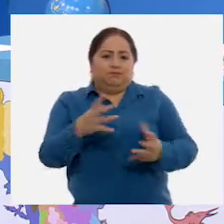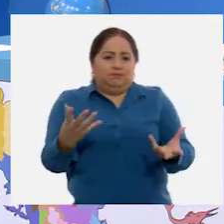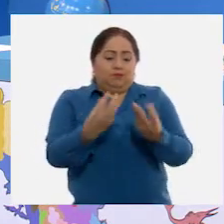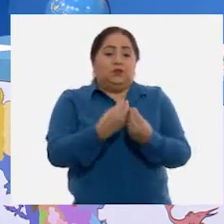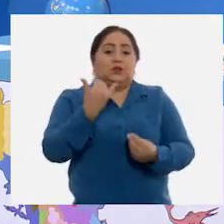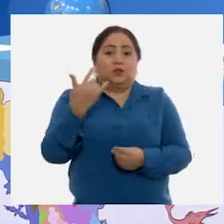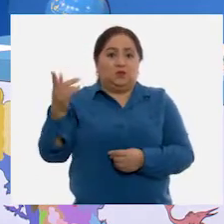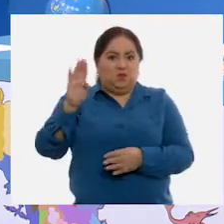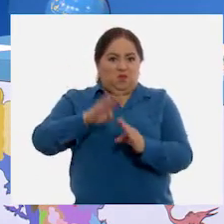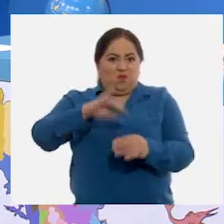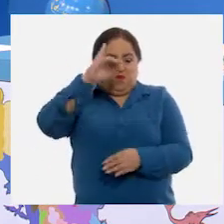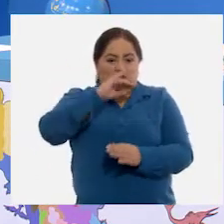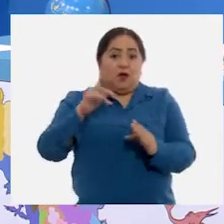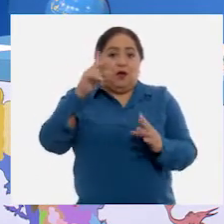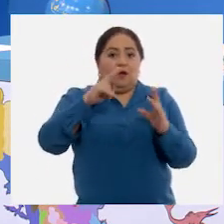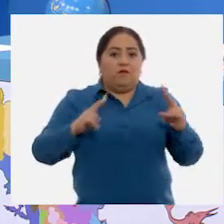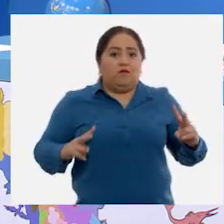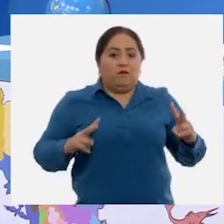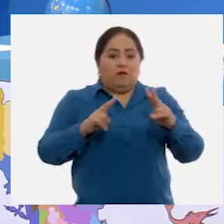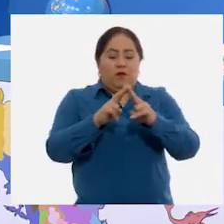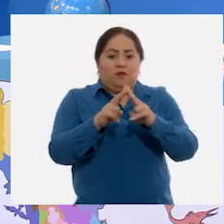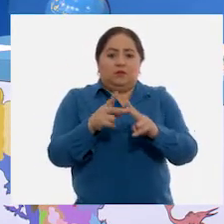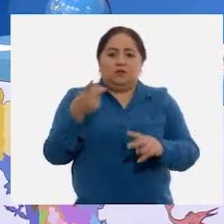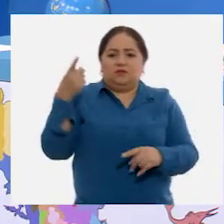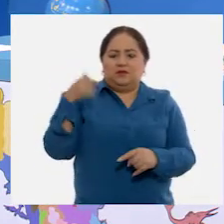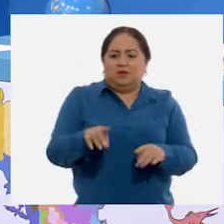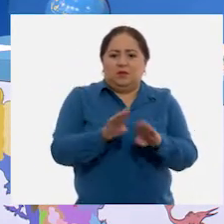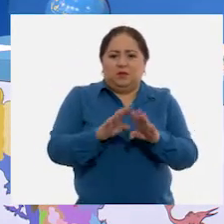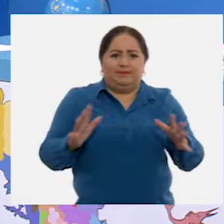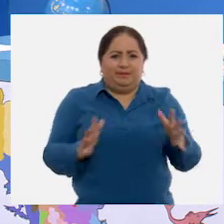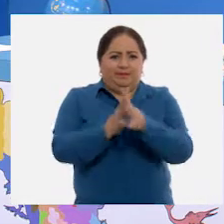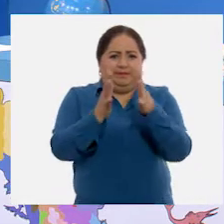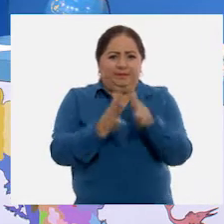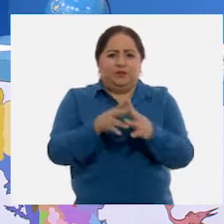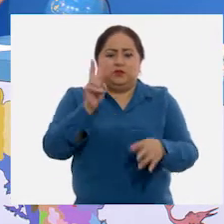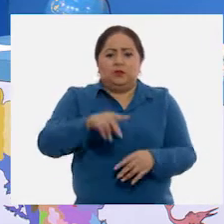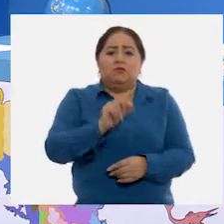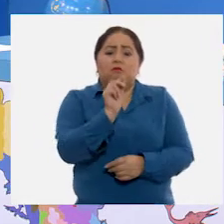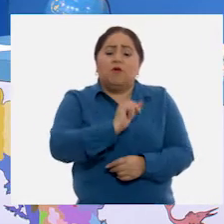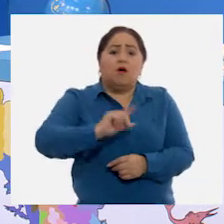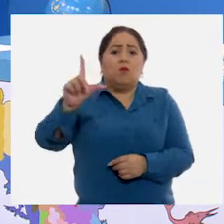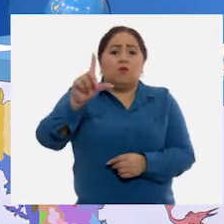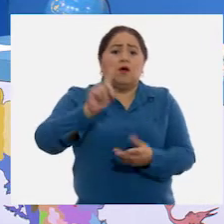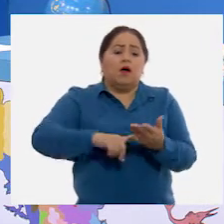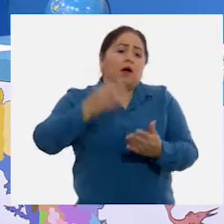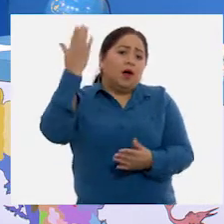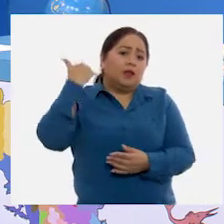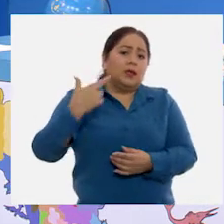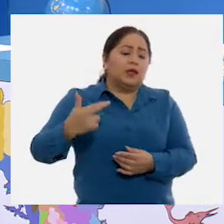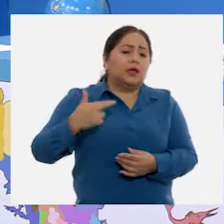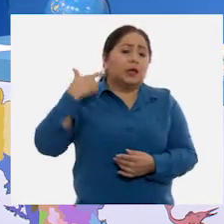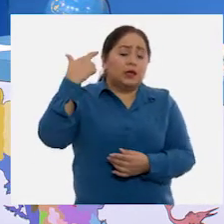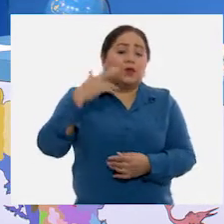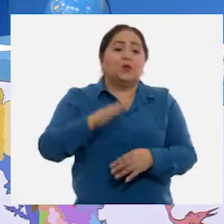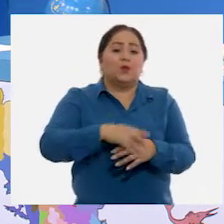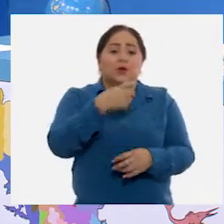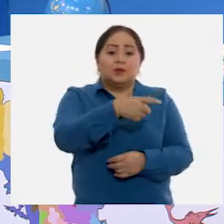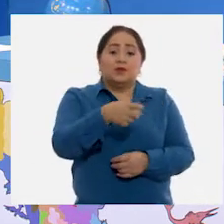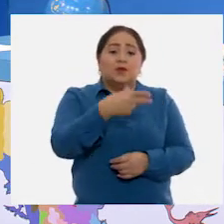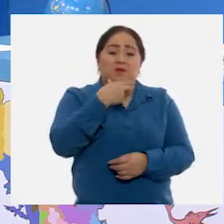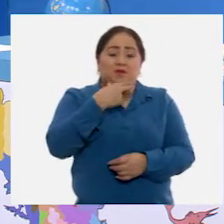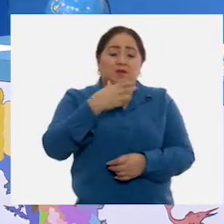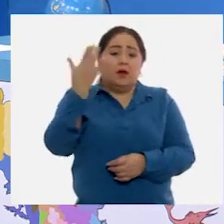bajo su mando, Francia ganó diversas batallas que fueron famosas en el reino, por lo que él era un